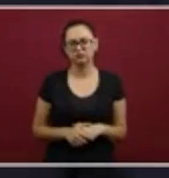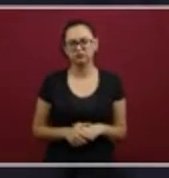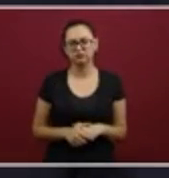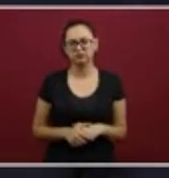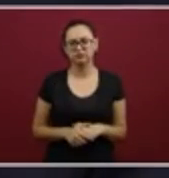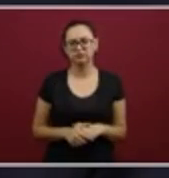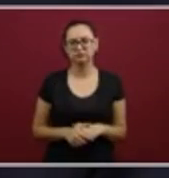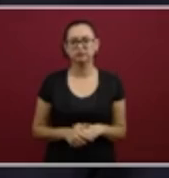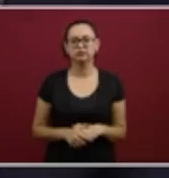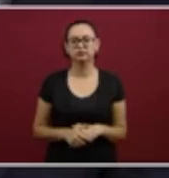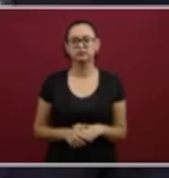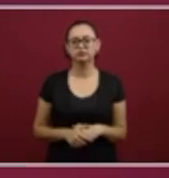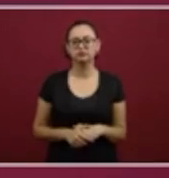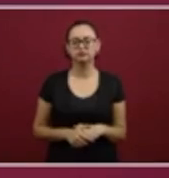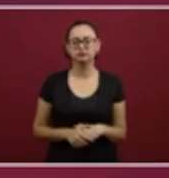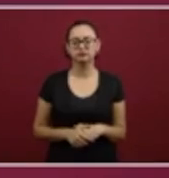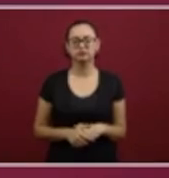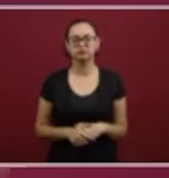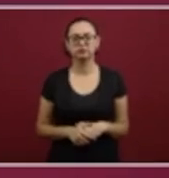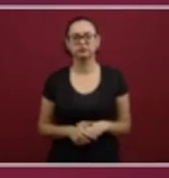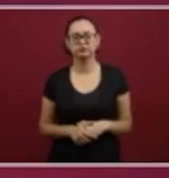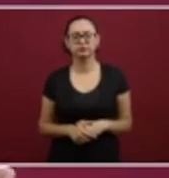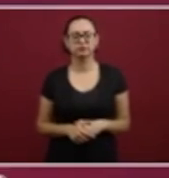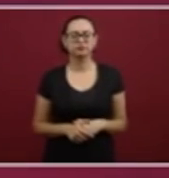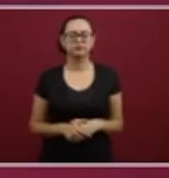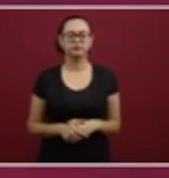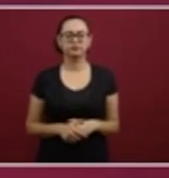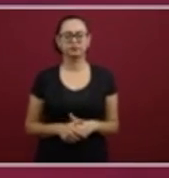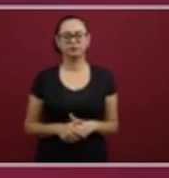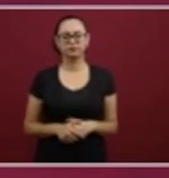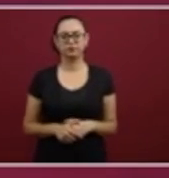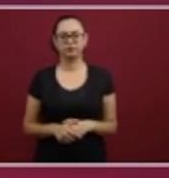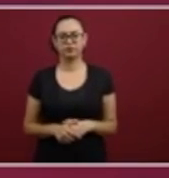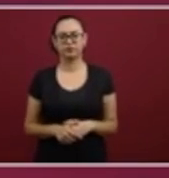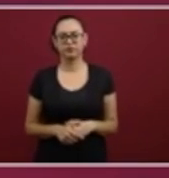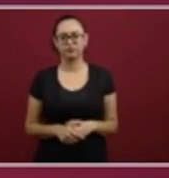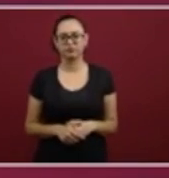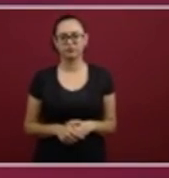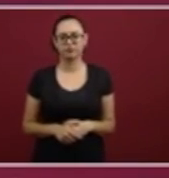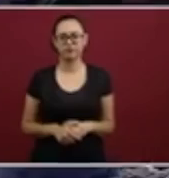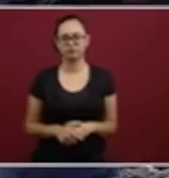es que nosotros, si hubiesen ganado